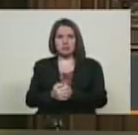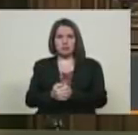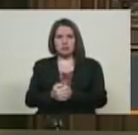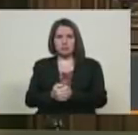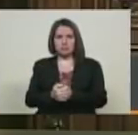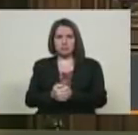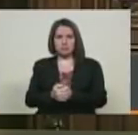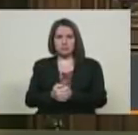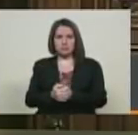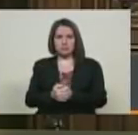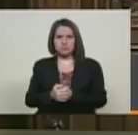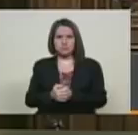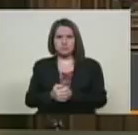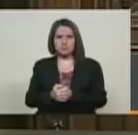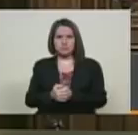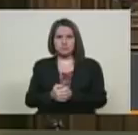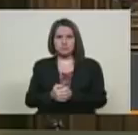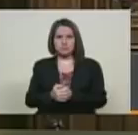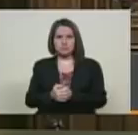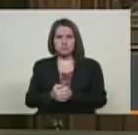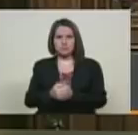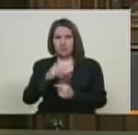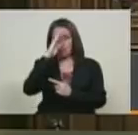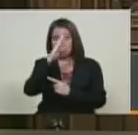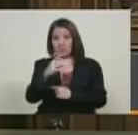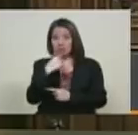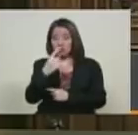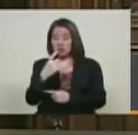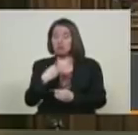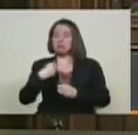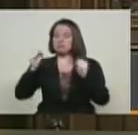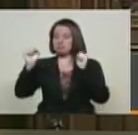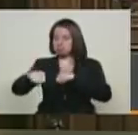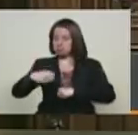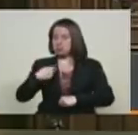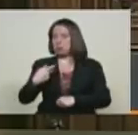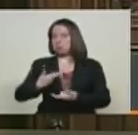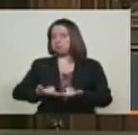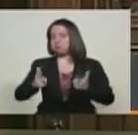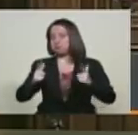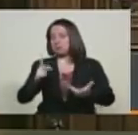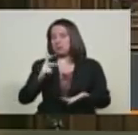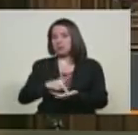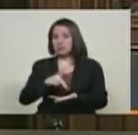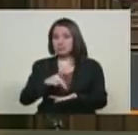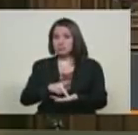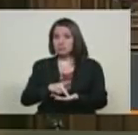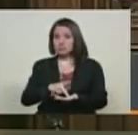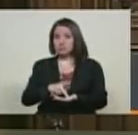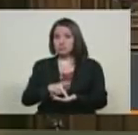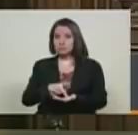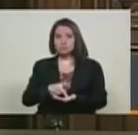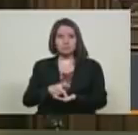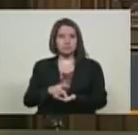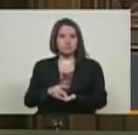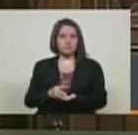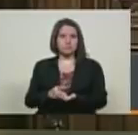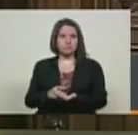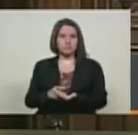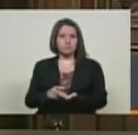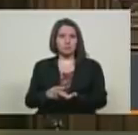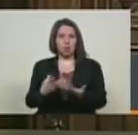directamente, y que ha reconocido su participación en este delito, una